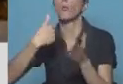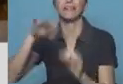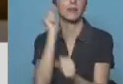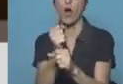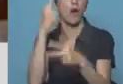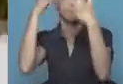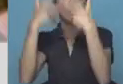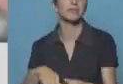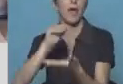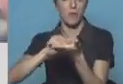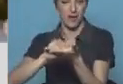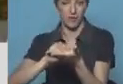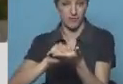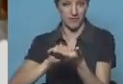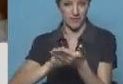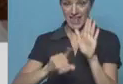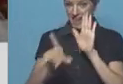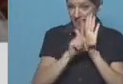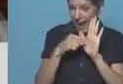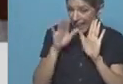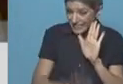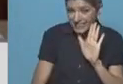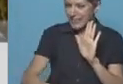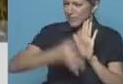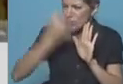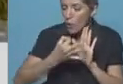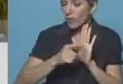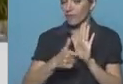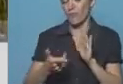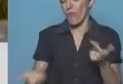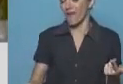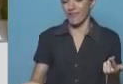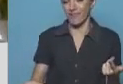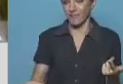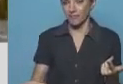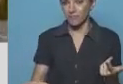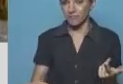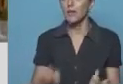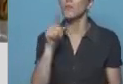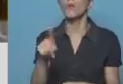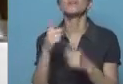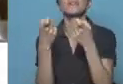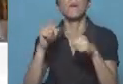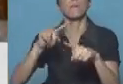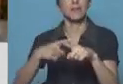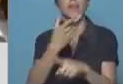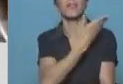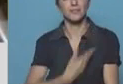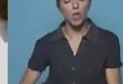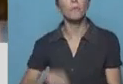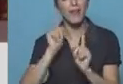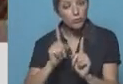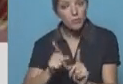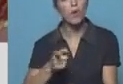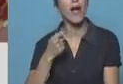de abogado. No hay una ley que te asegure que tenés el futuro asegurado si no tenés políticas de Estado que lo garanticen. Por eso